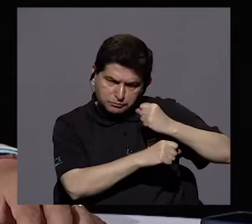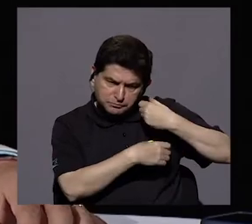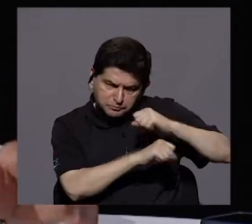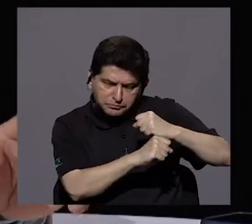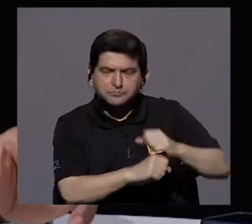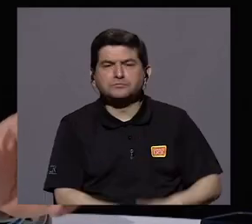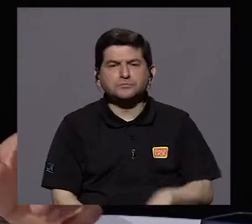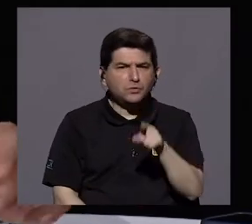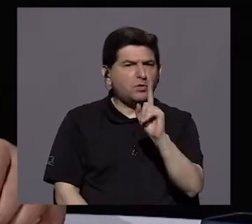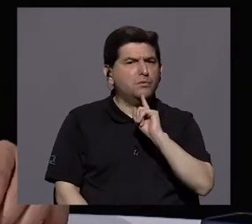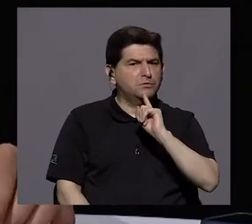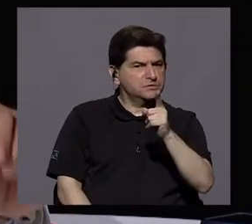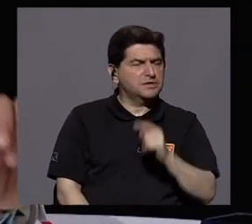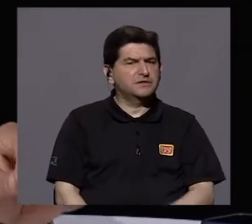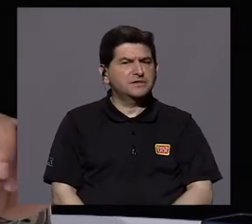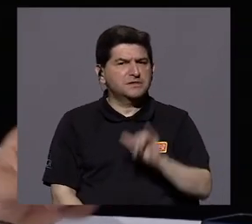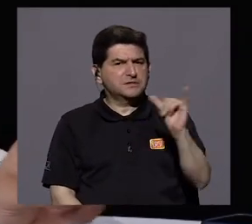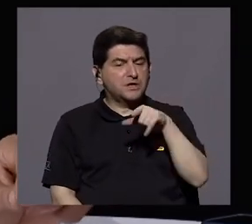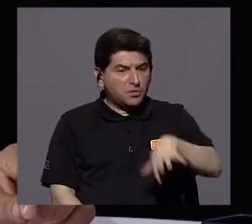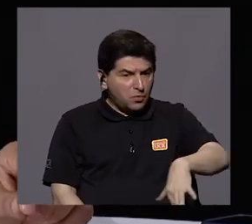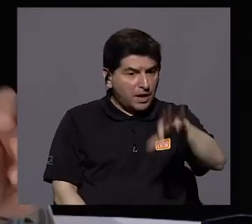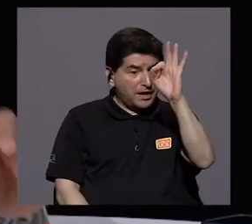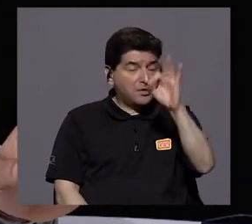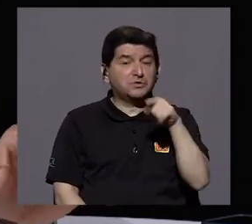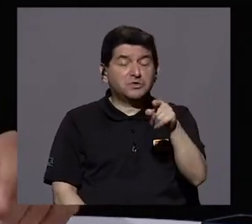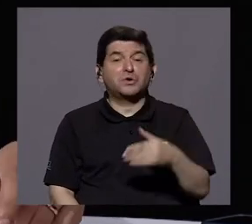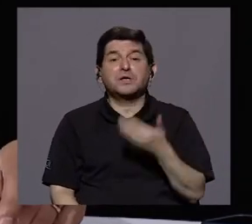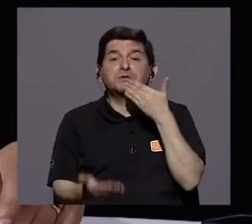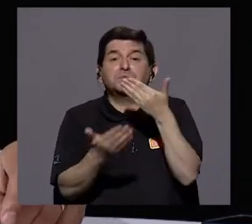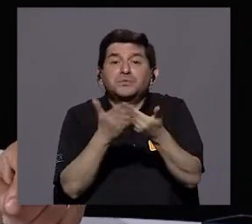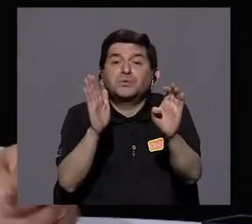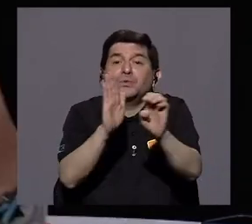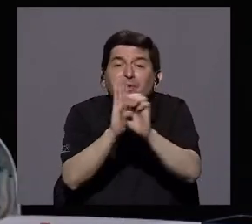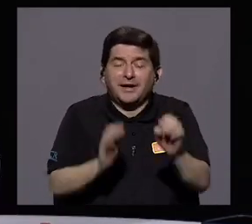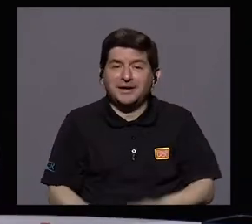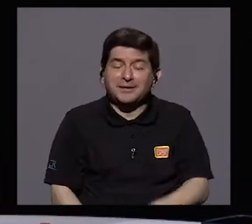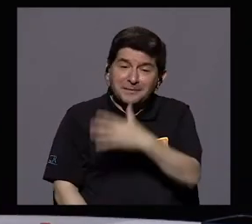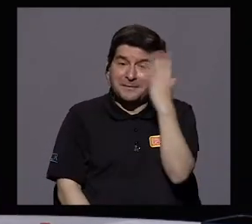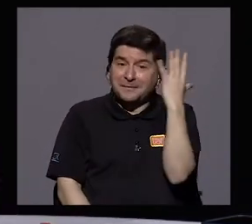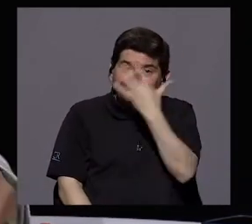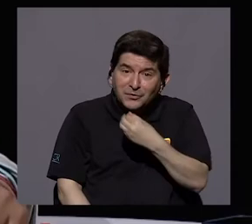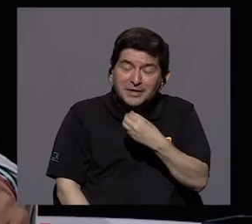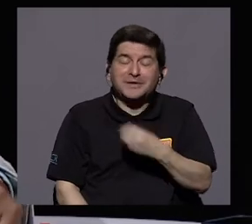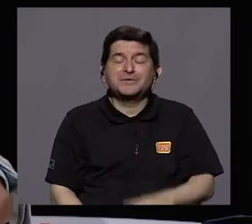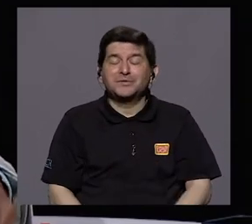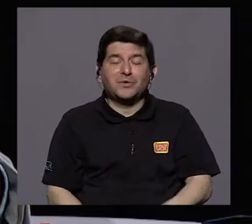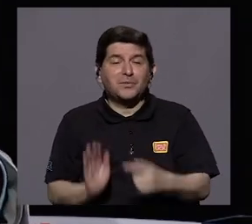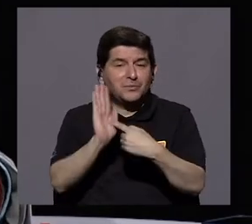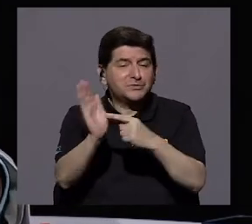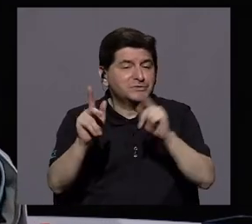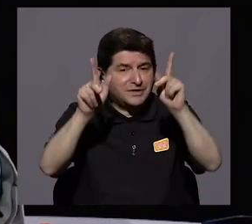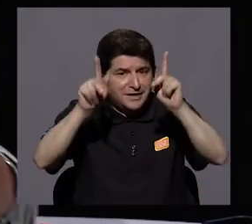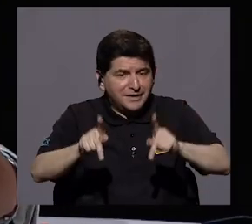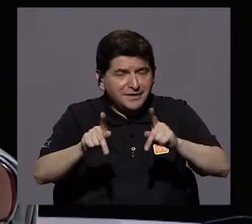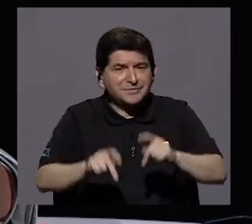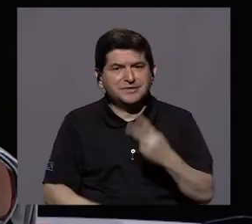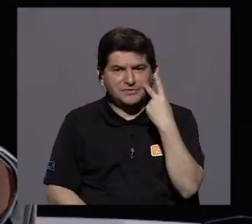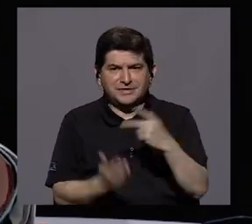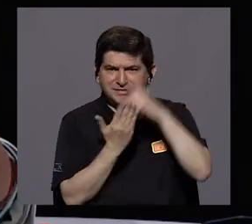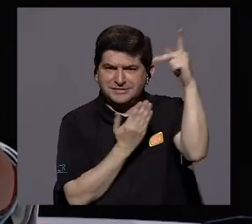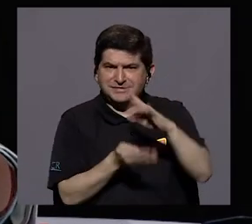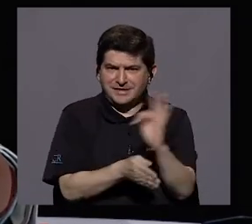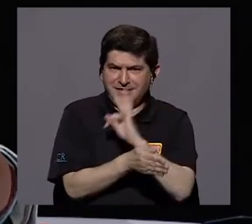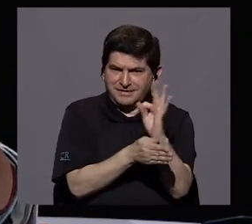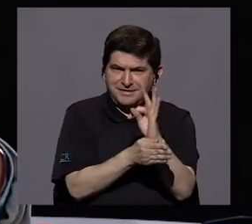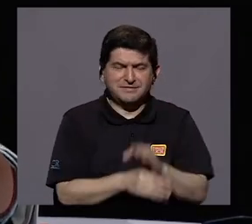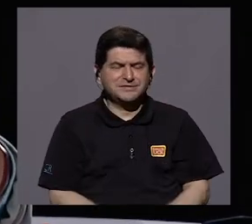municipales. Y como dice usted, ahí mismo usted se encontró, y me encanta ese ejemplo que ha dado, porque es muy bonito para nuestra audiencia que don Román